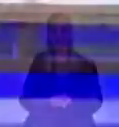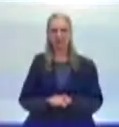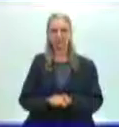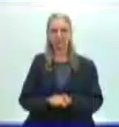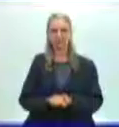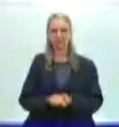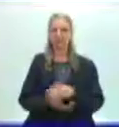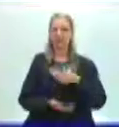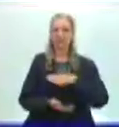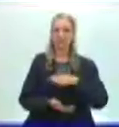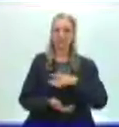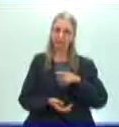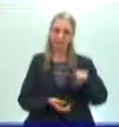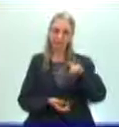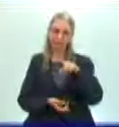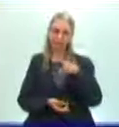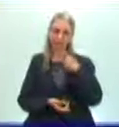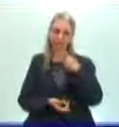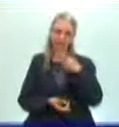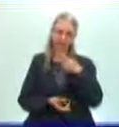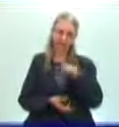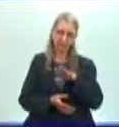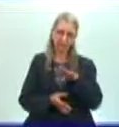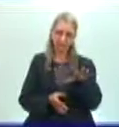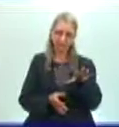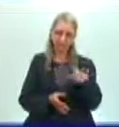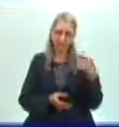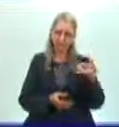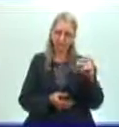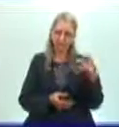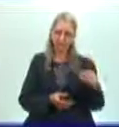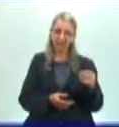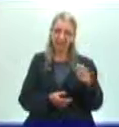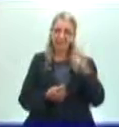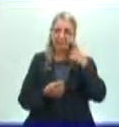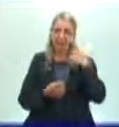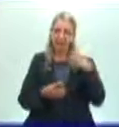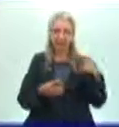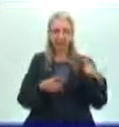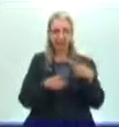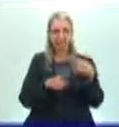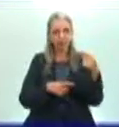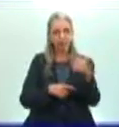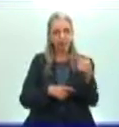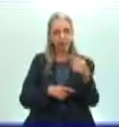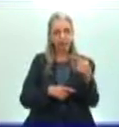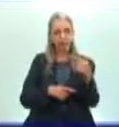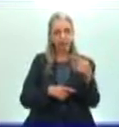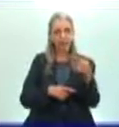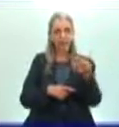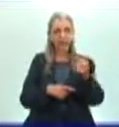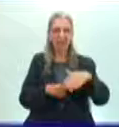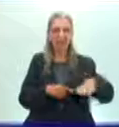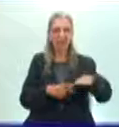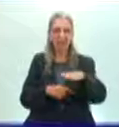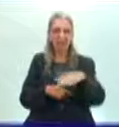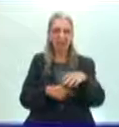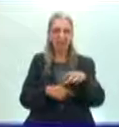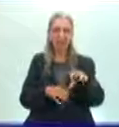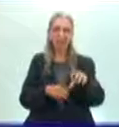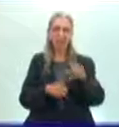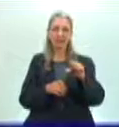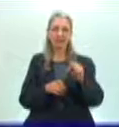Espero hayan entendido, ¿no?, el ejercicio. Importante sustraer las áreas finalmente para obtener el área sombreada. Y ahora